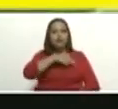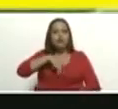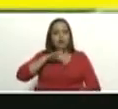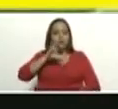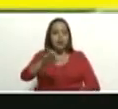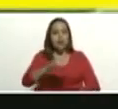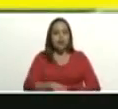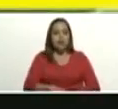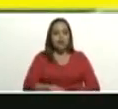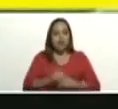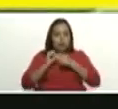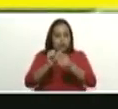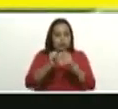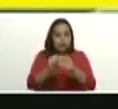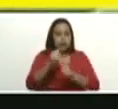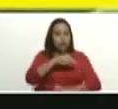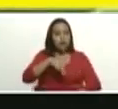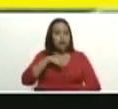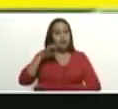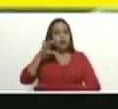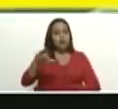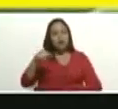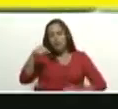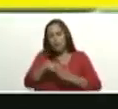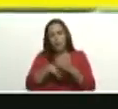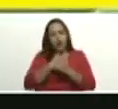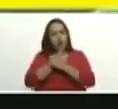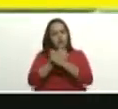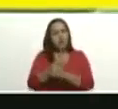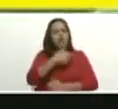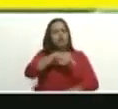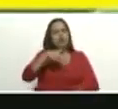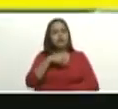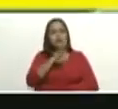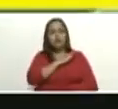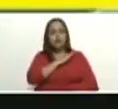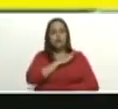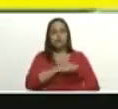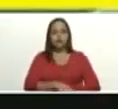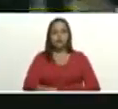a la existencia de nuestra patria, un profundo amor por lo nuestro.